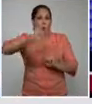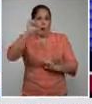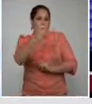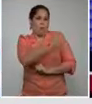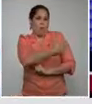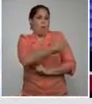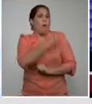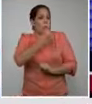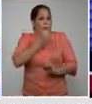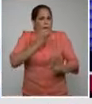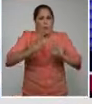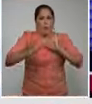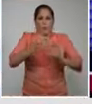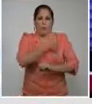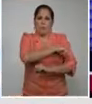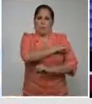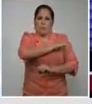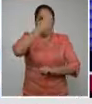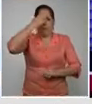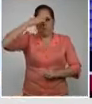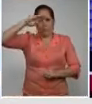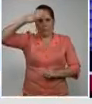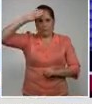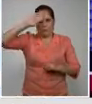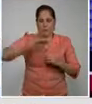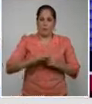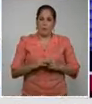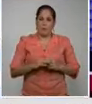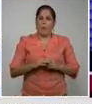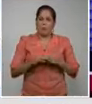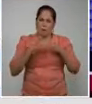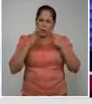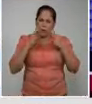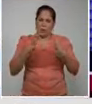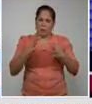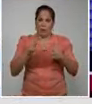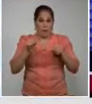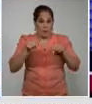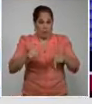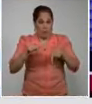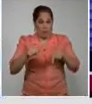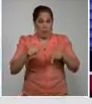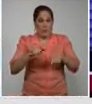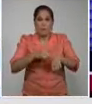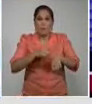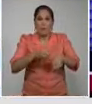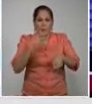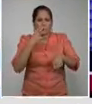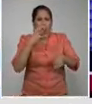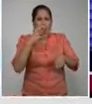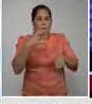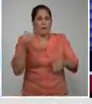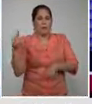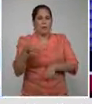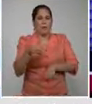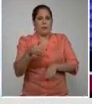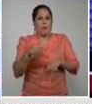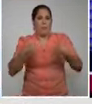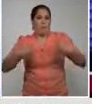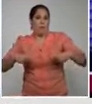que proteja realmente a la población. Y ese hito que estamos viviendo, y antes de salir de mi casa mi hija me decía: por